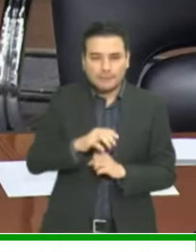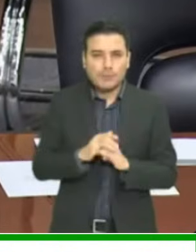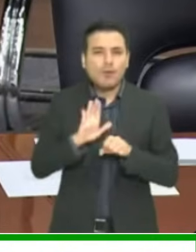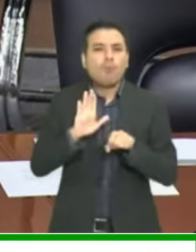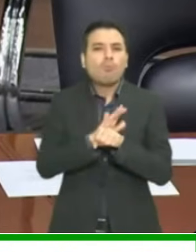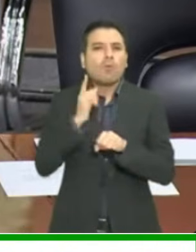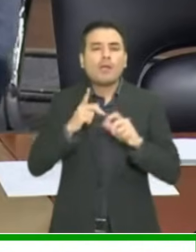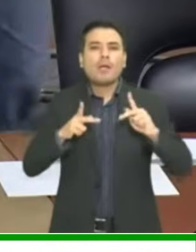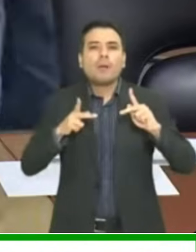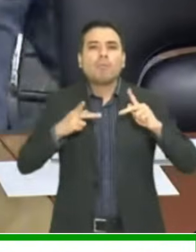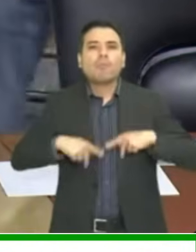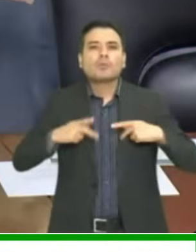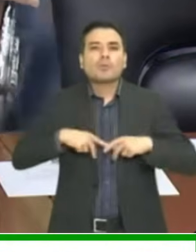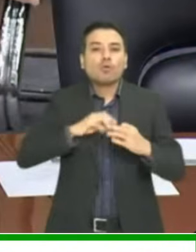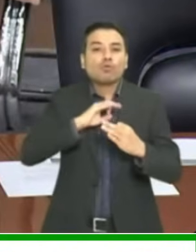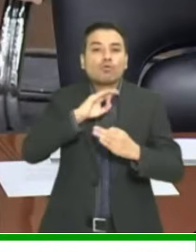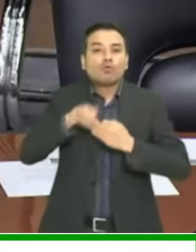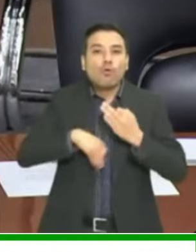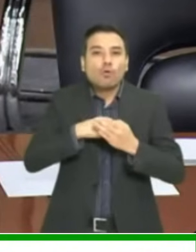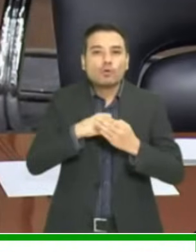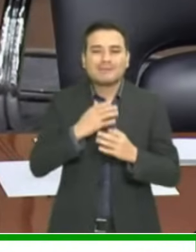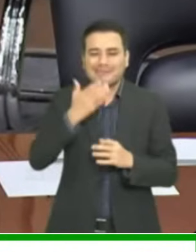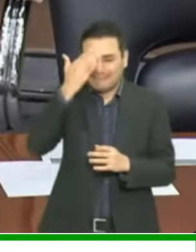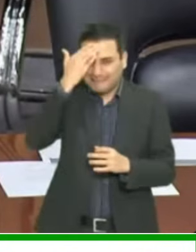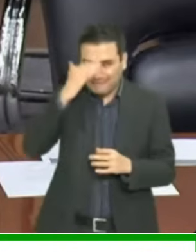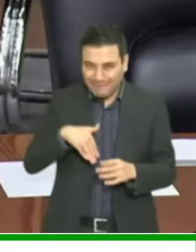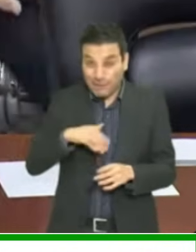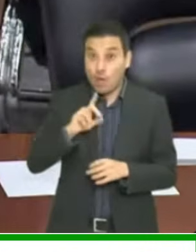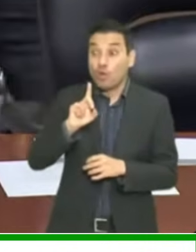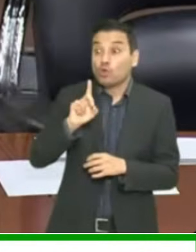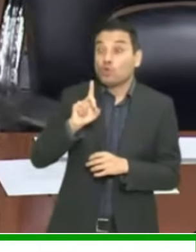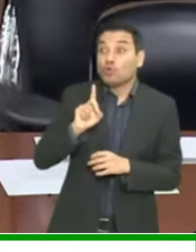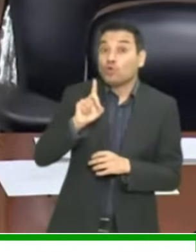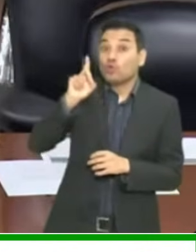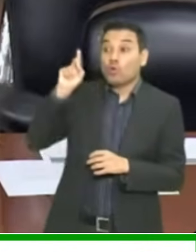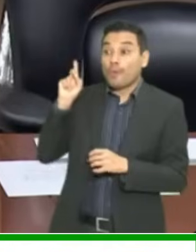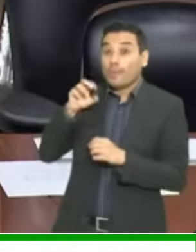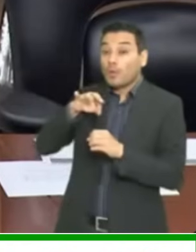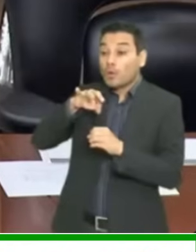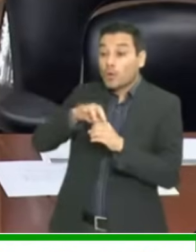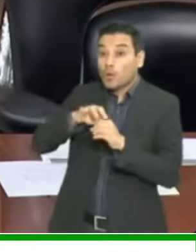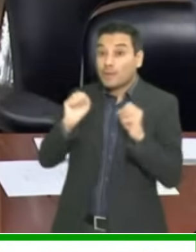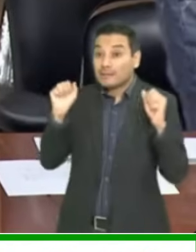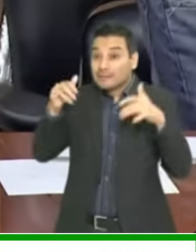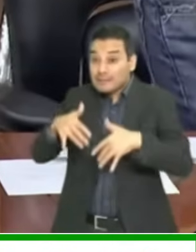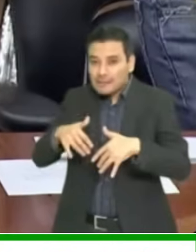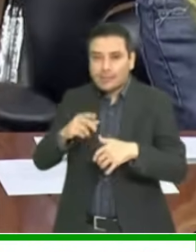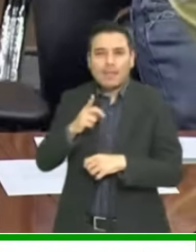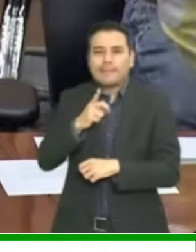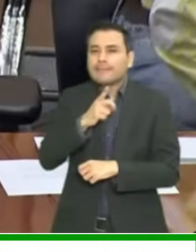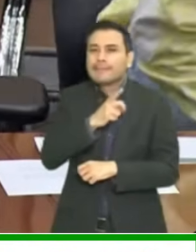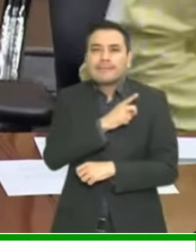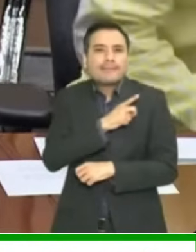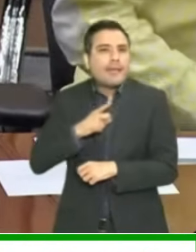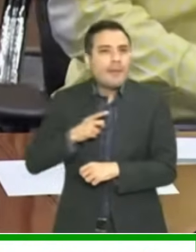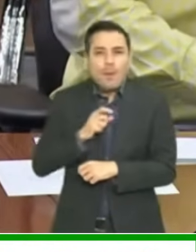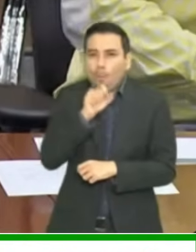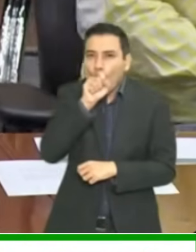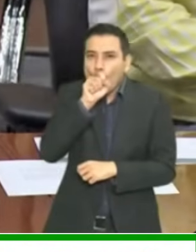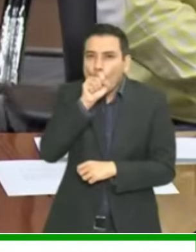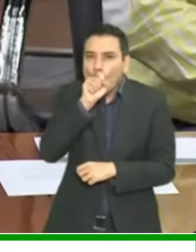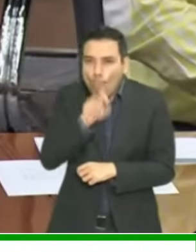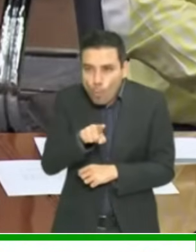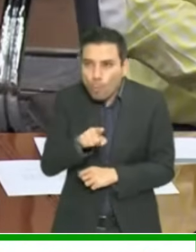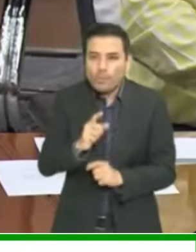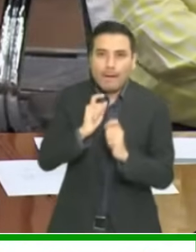tenemos es que el espejo de la votación del domingo pasado sea lo más similar o el dibujo más similar a la forma que se integra